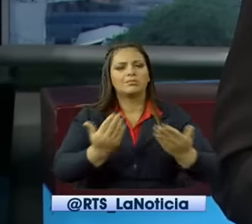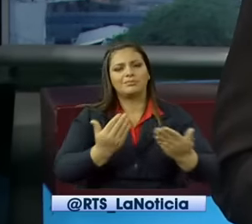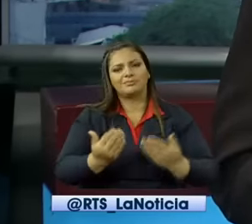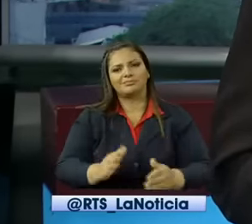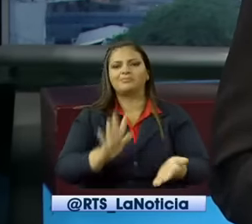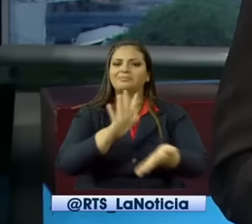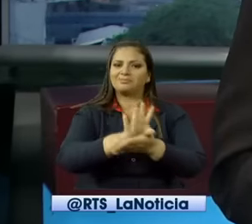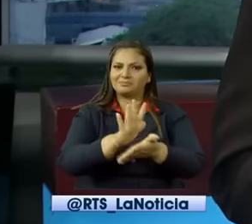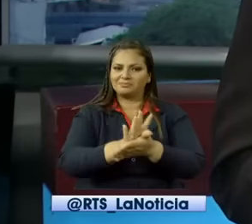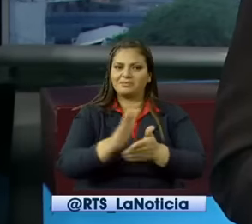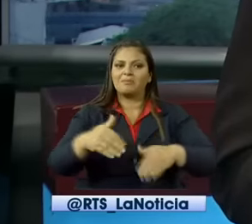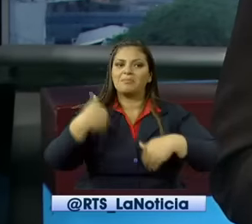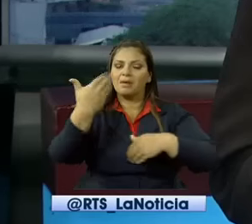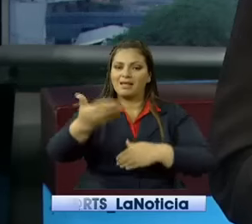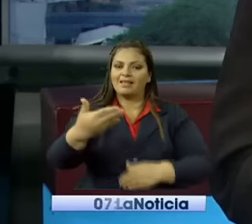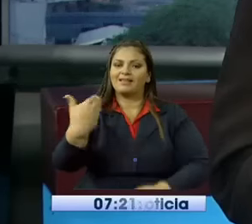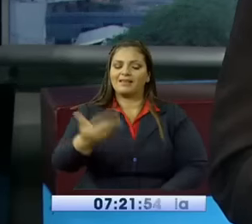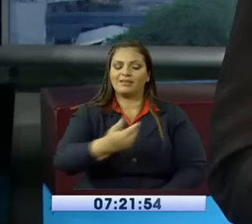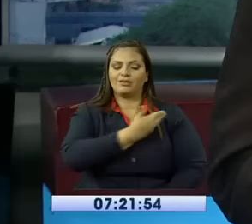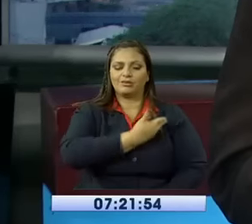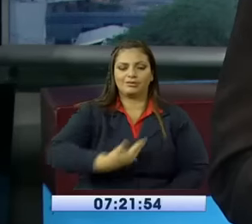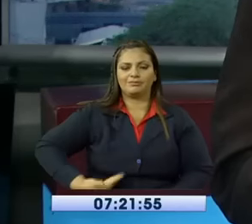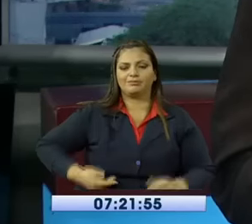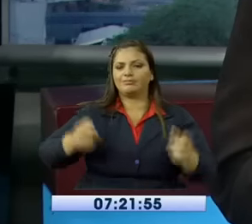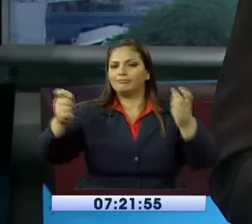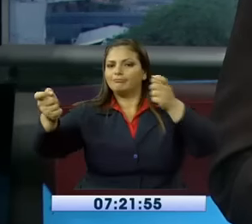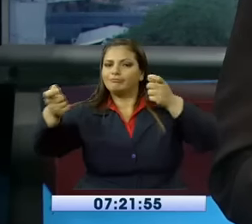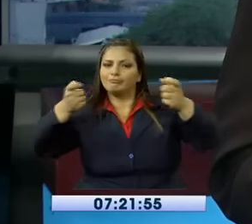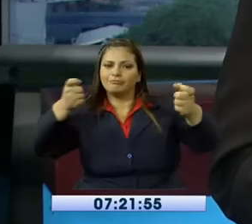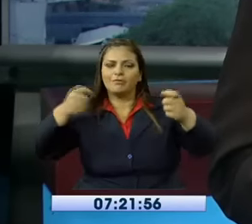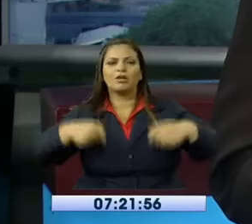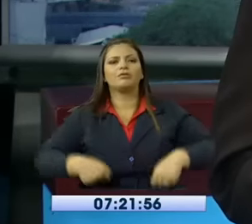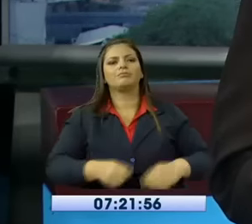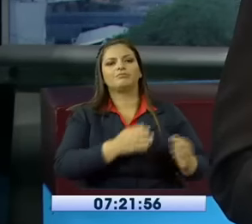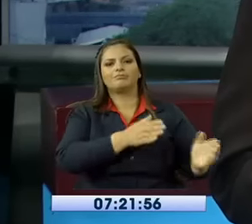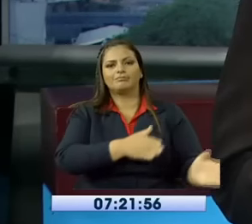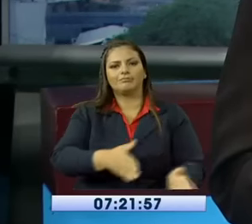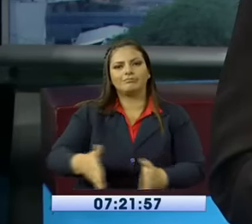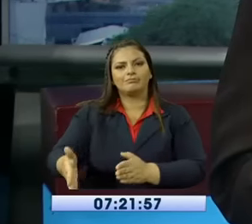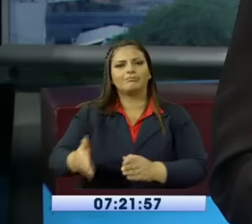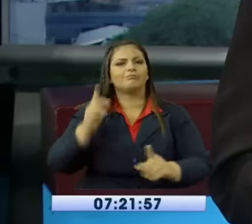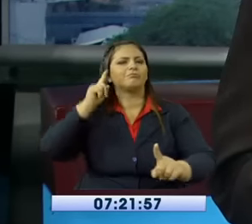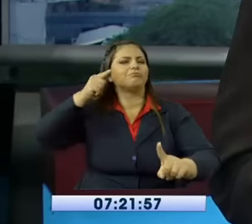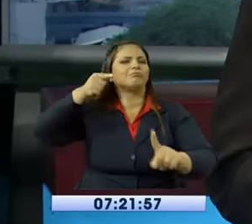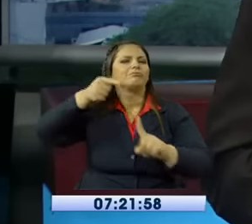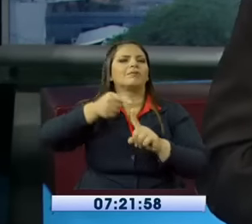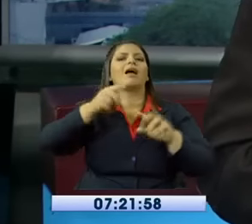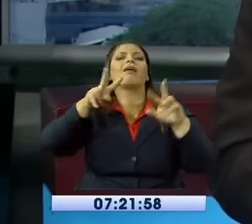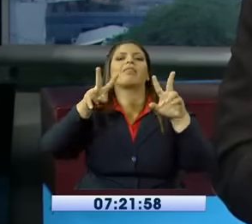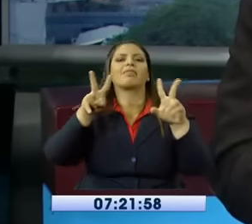Ternura, enfocado en el bienestar de las mujeres en periodo de gestación y de los recién nacidos.